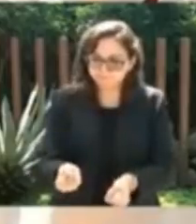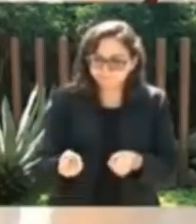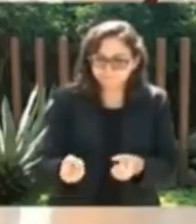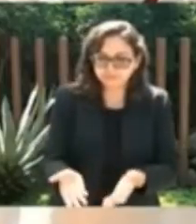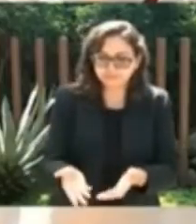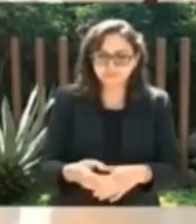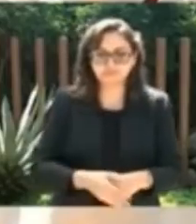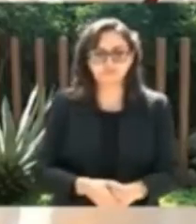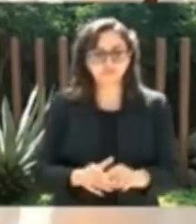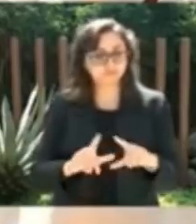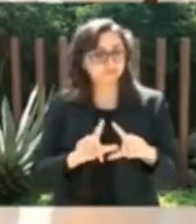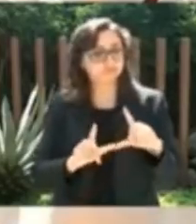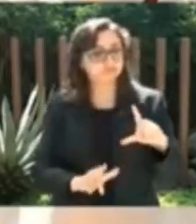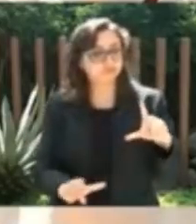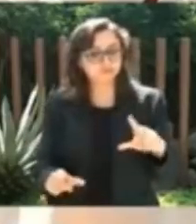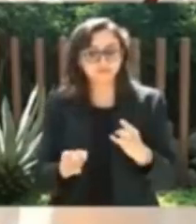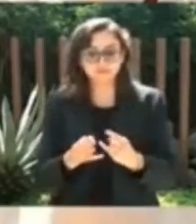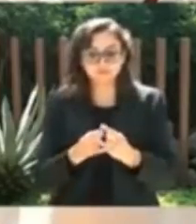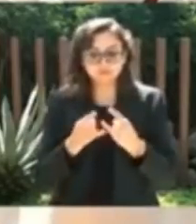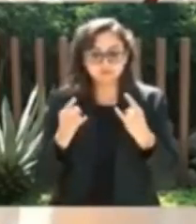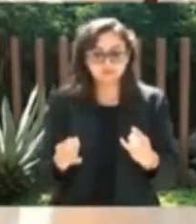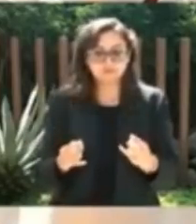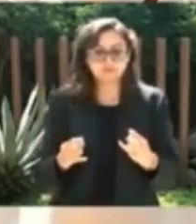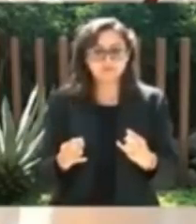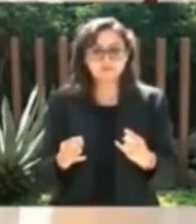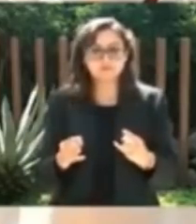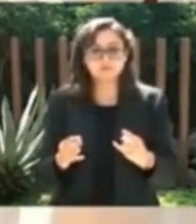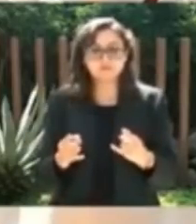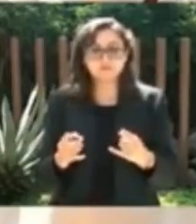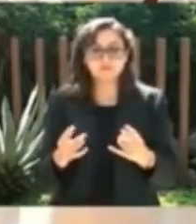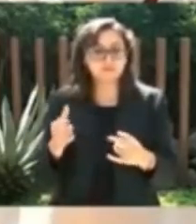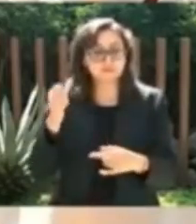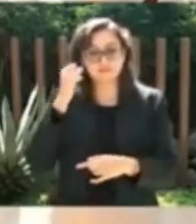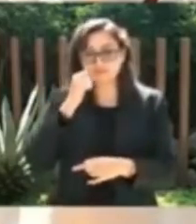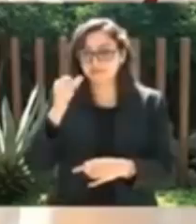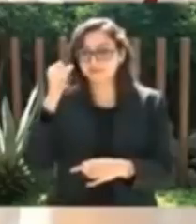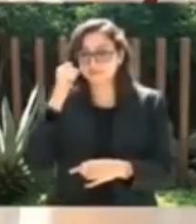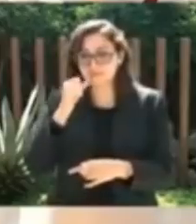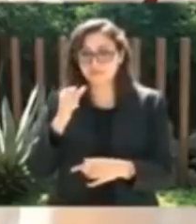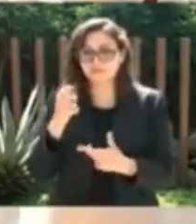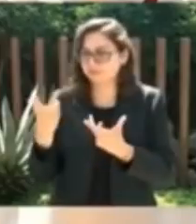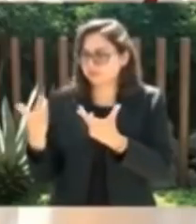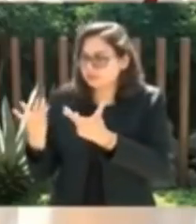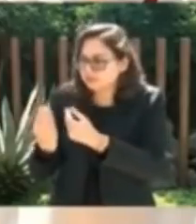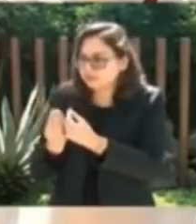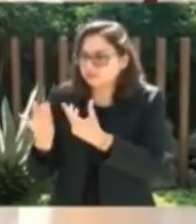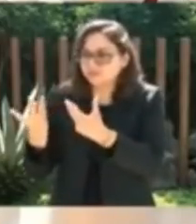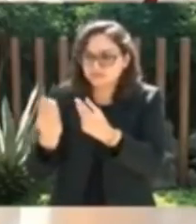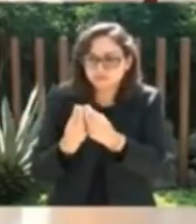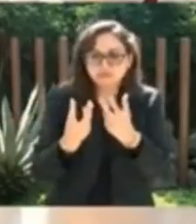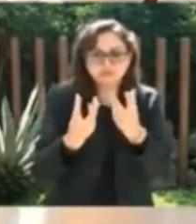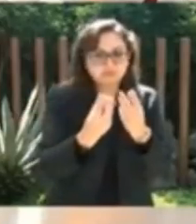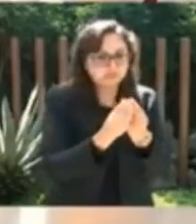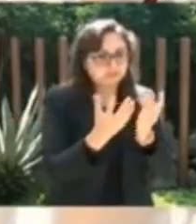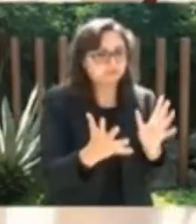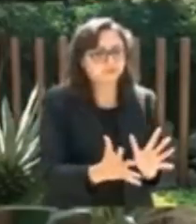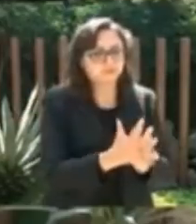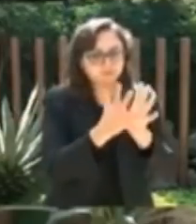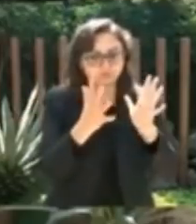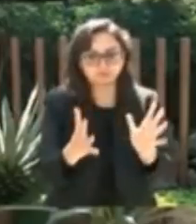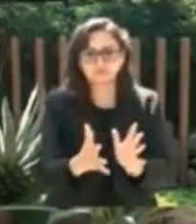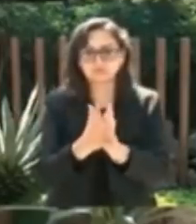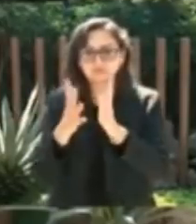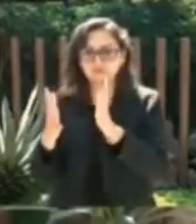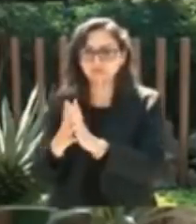que se hace con la participación de otros investigadores, de otros centros